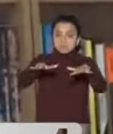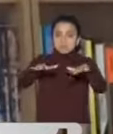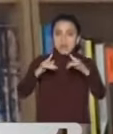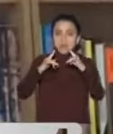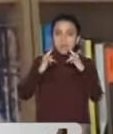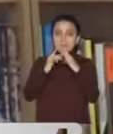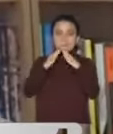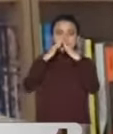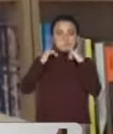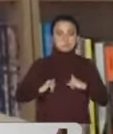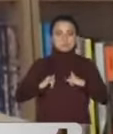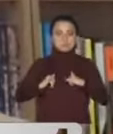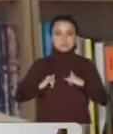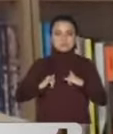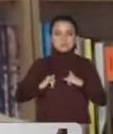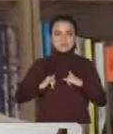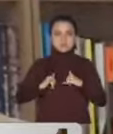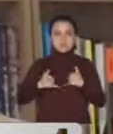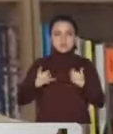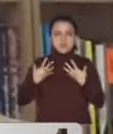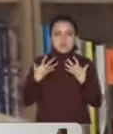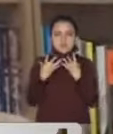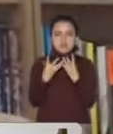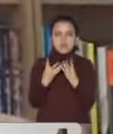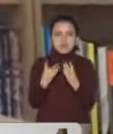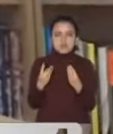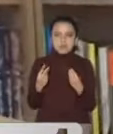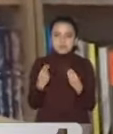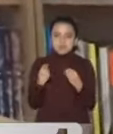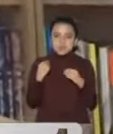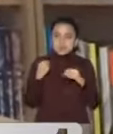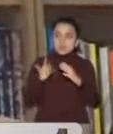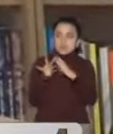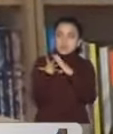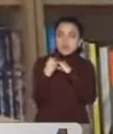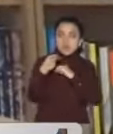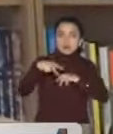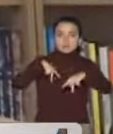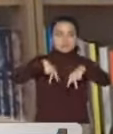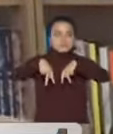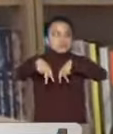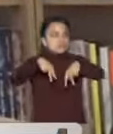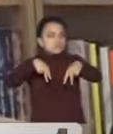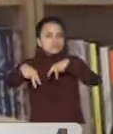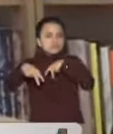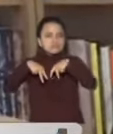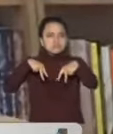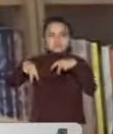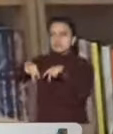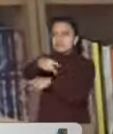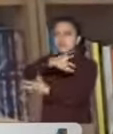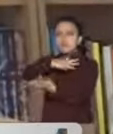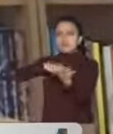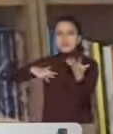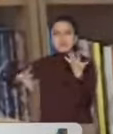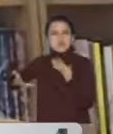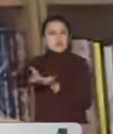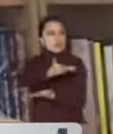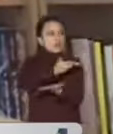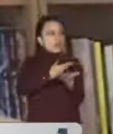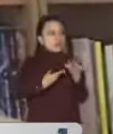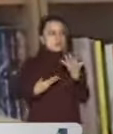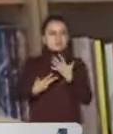lento el tránsito a estas nuevas formas de convivencias que se vienen después de la pandemia. Precisamente hace que la